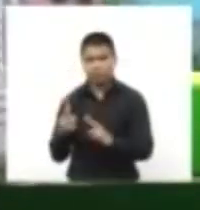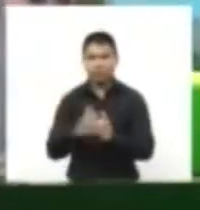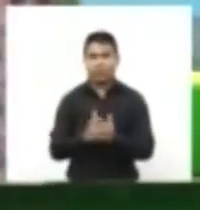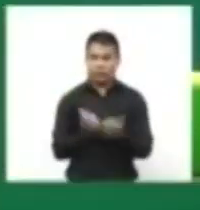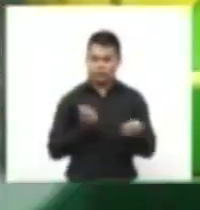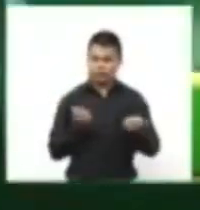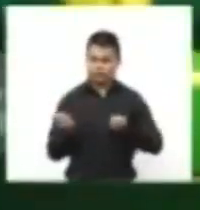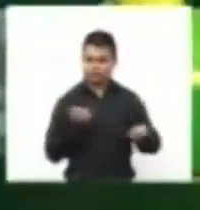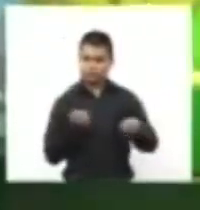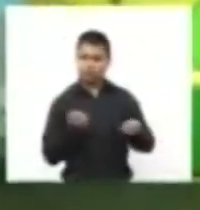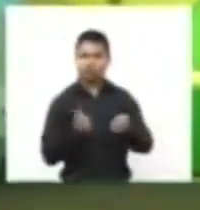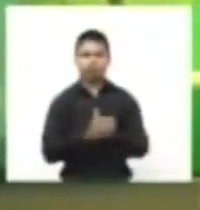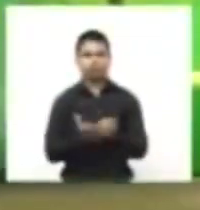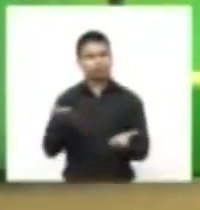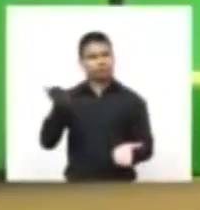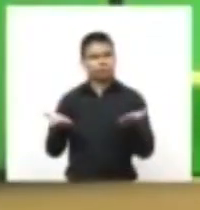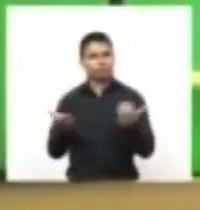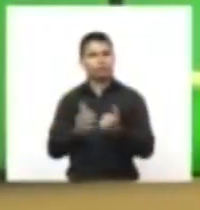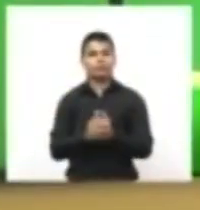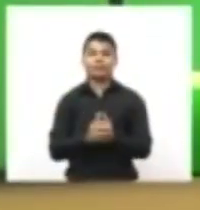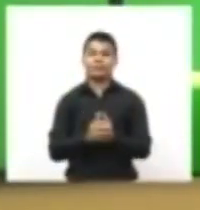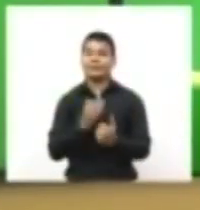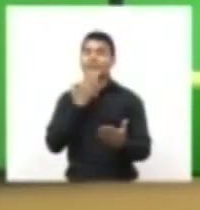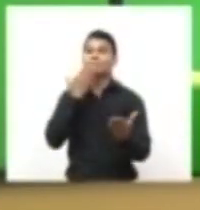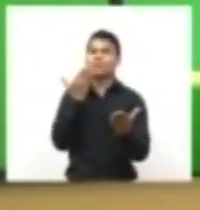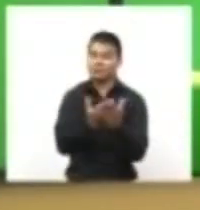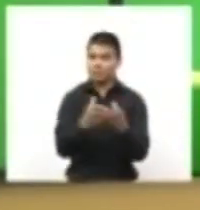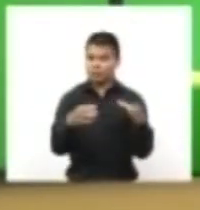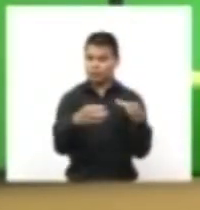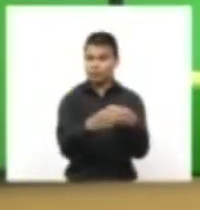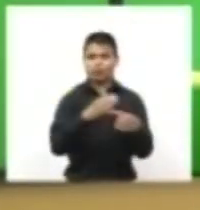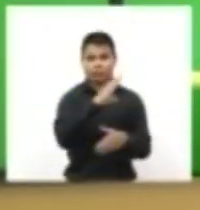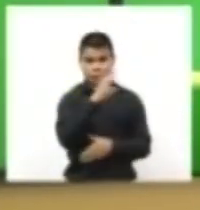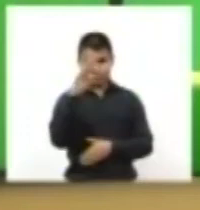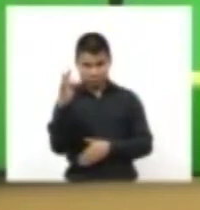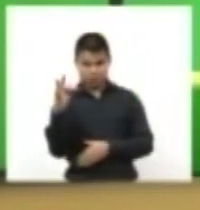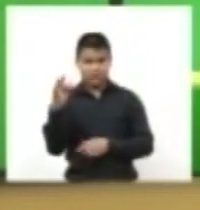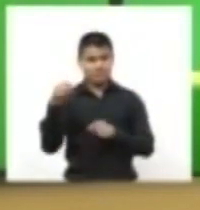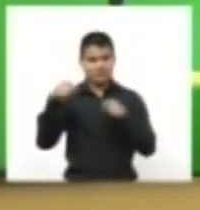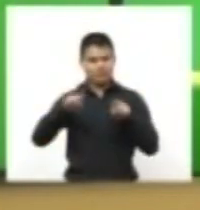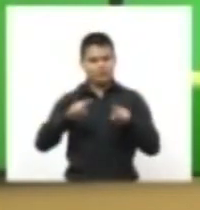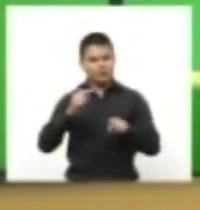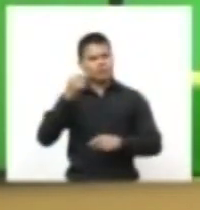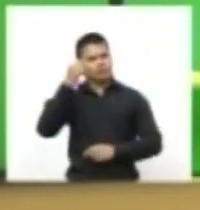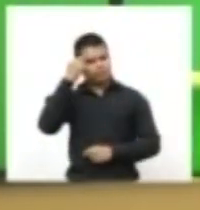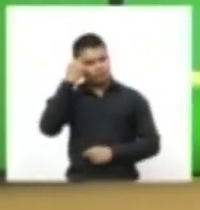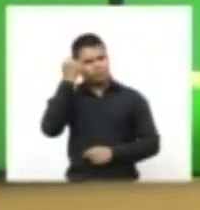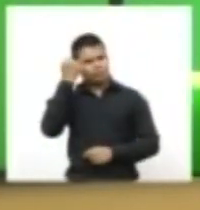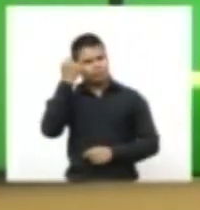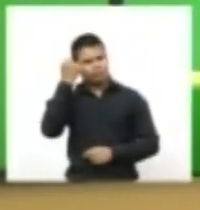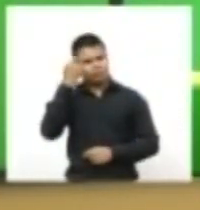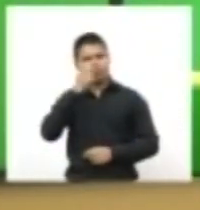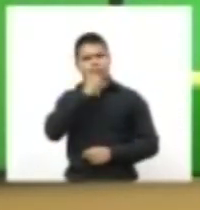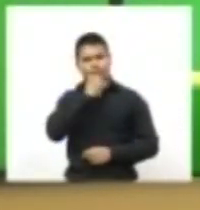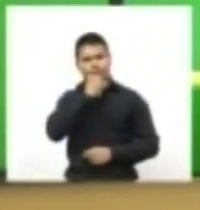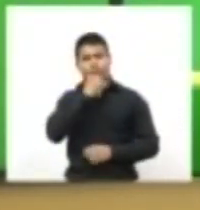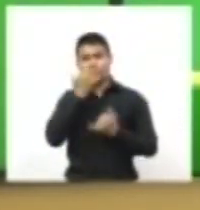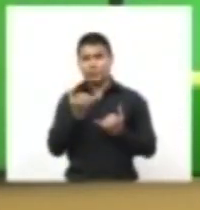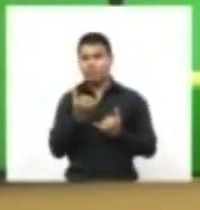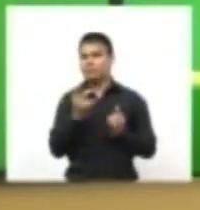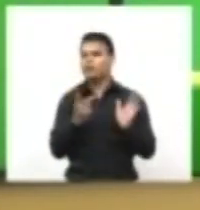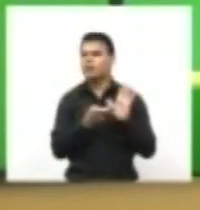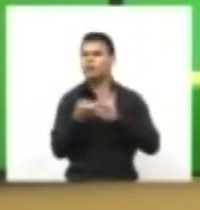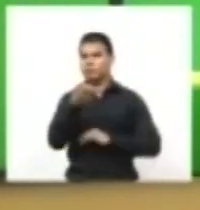equilibrio. Solo resta agradecerle a la Junta Directiva de Telecaribe haber comprendido las implicaciones del apagón digital del